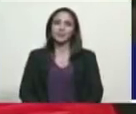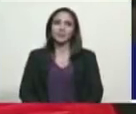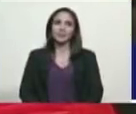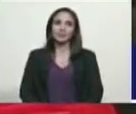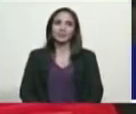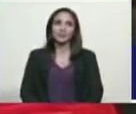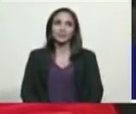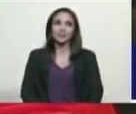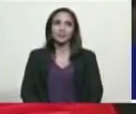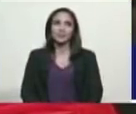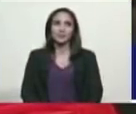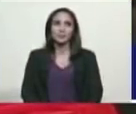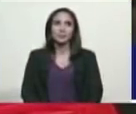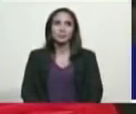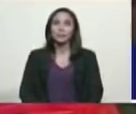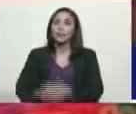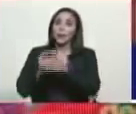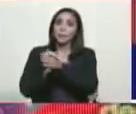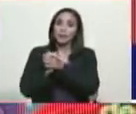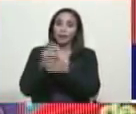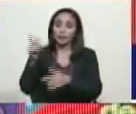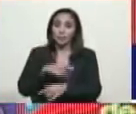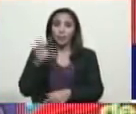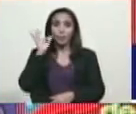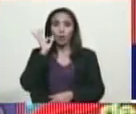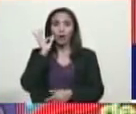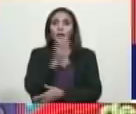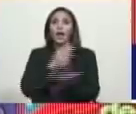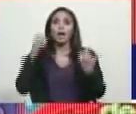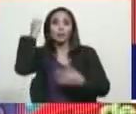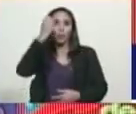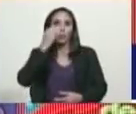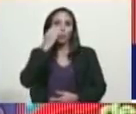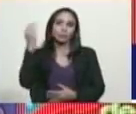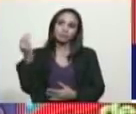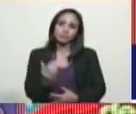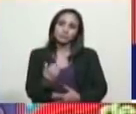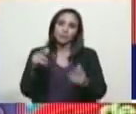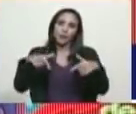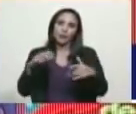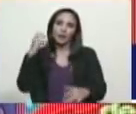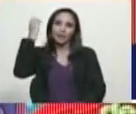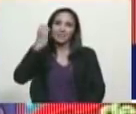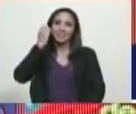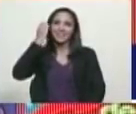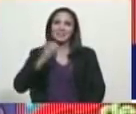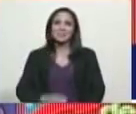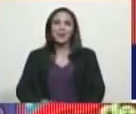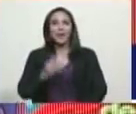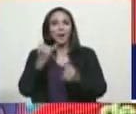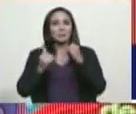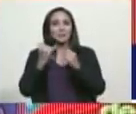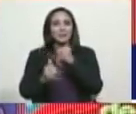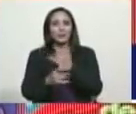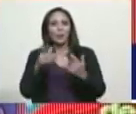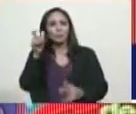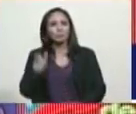una compañera venida de Europa, de apellido